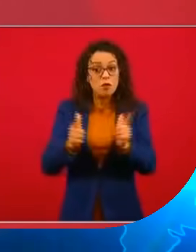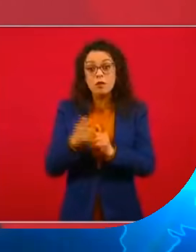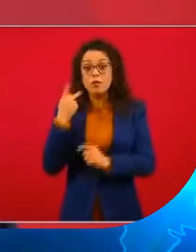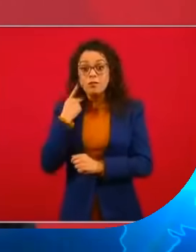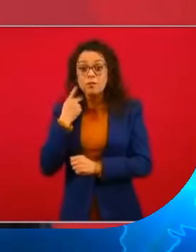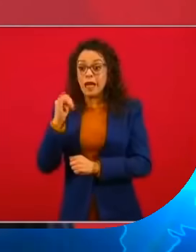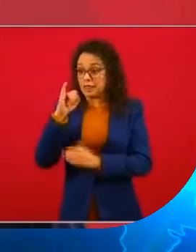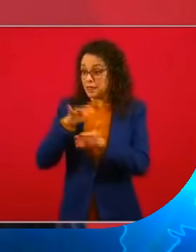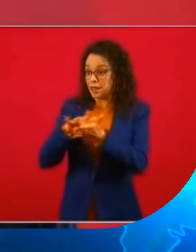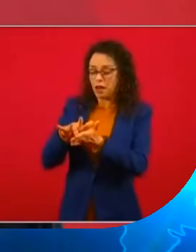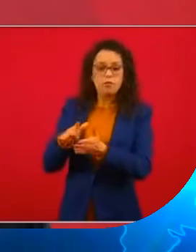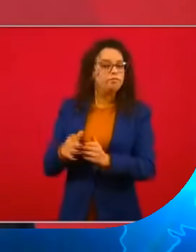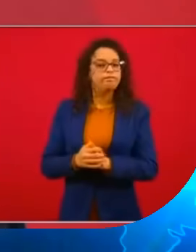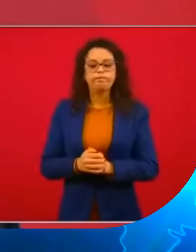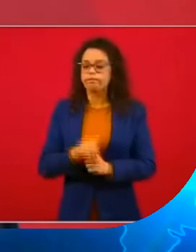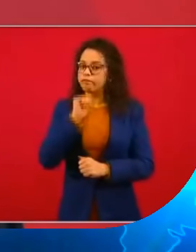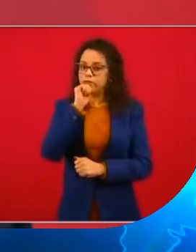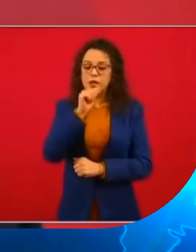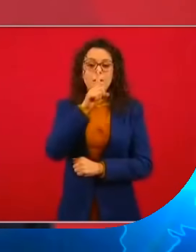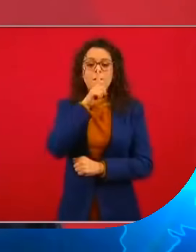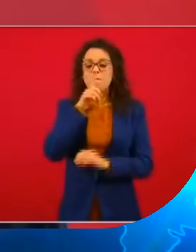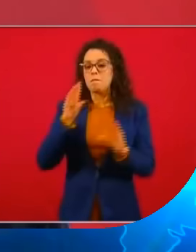Ahora están haciendo las